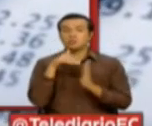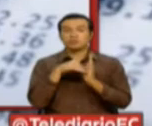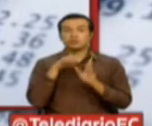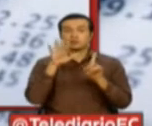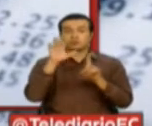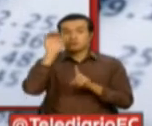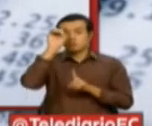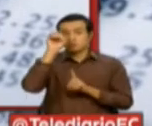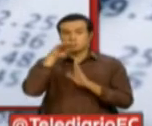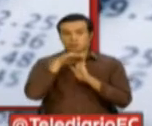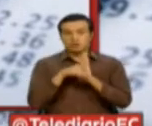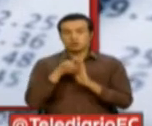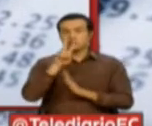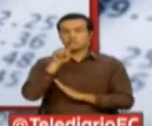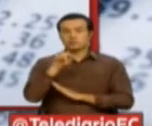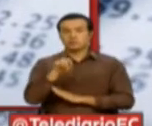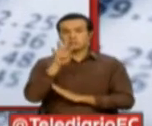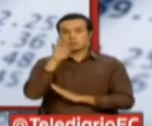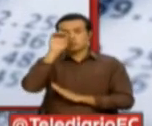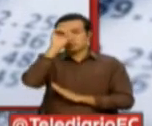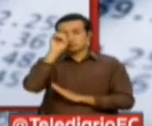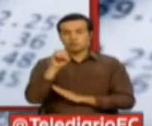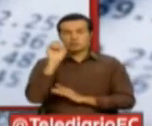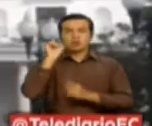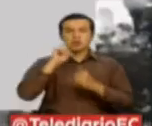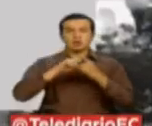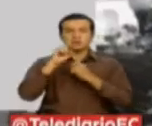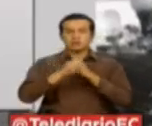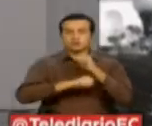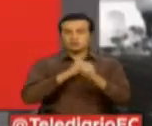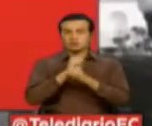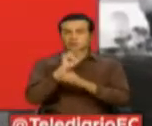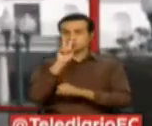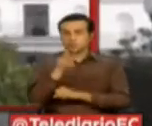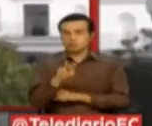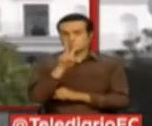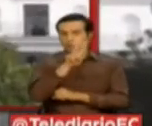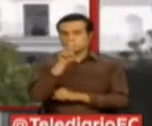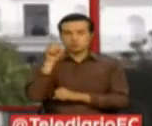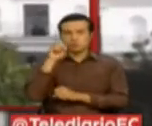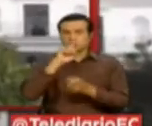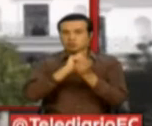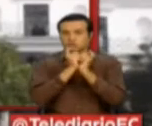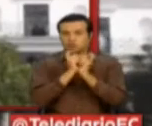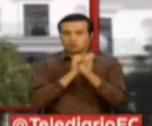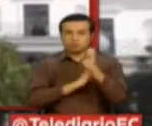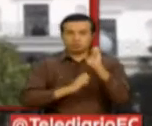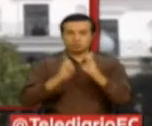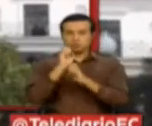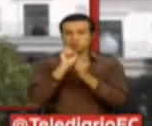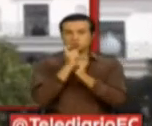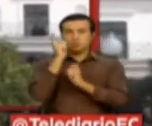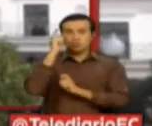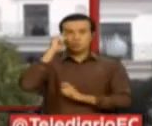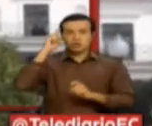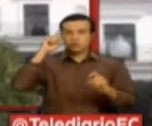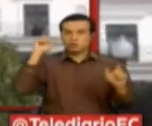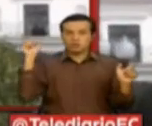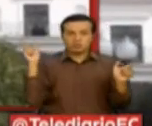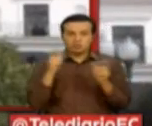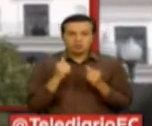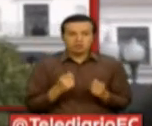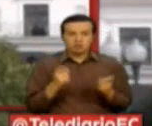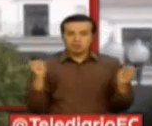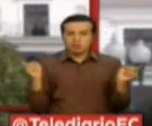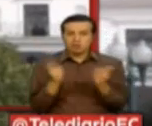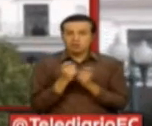de este año al 2.4 por ciento en el 2021 promoverá una reestructuración y optimización del estado con lo cual se busca